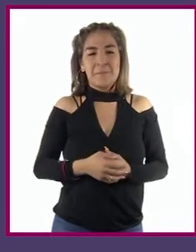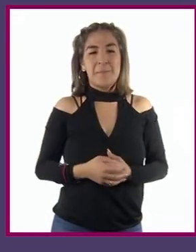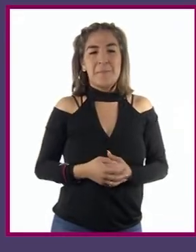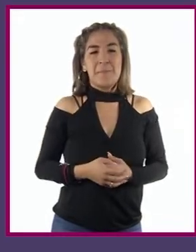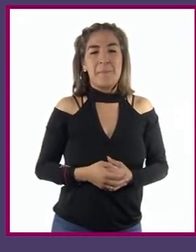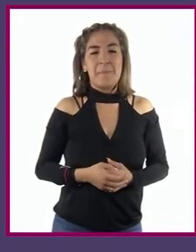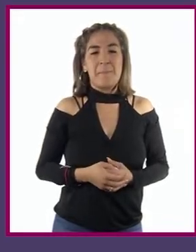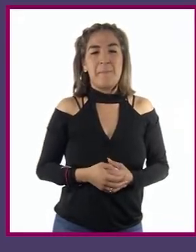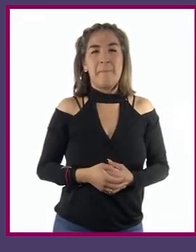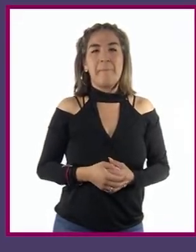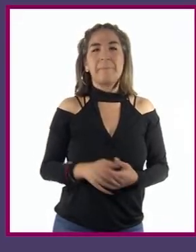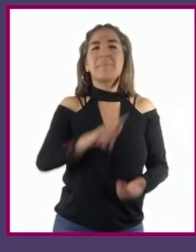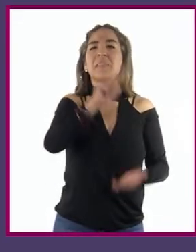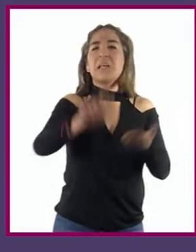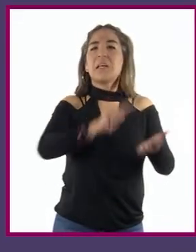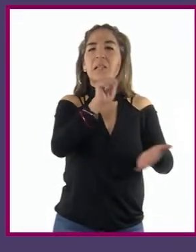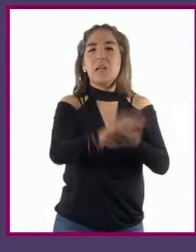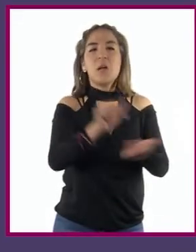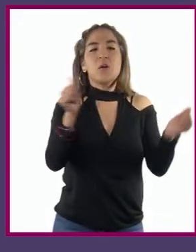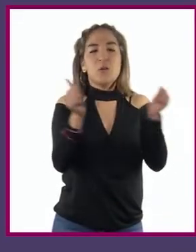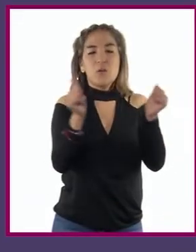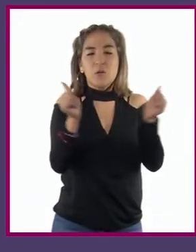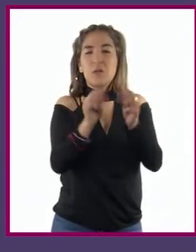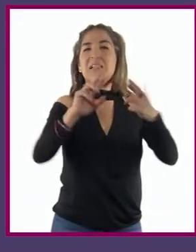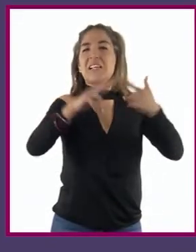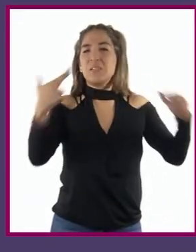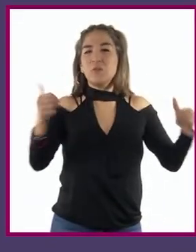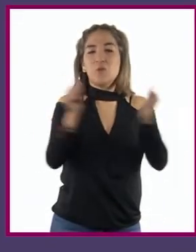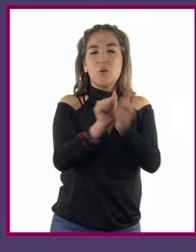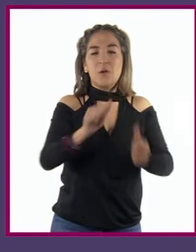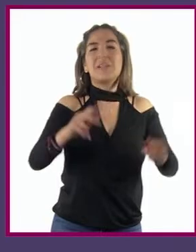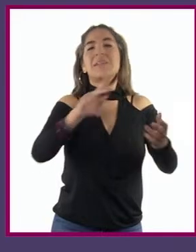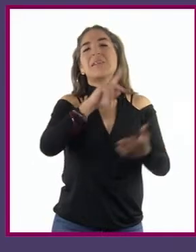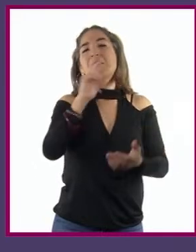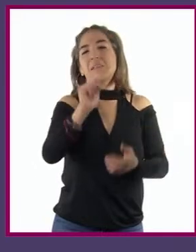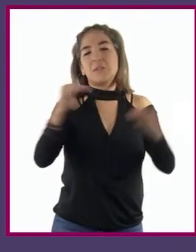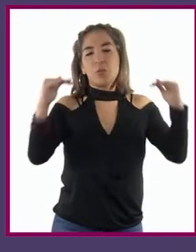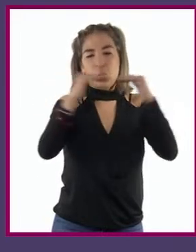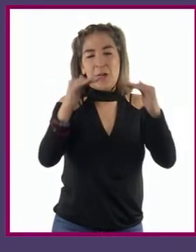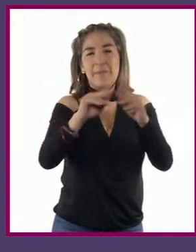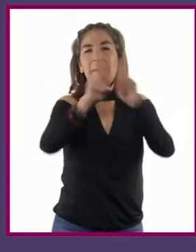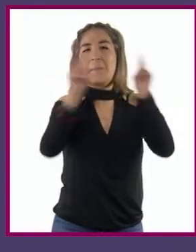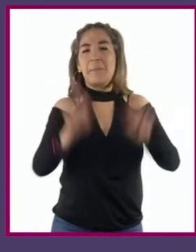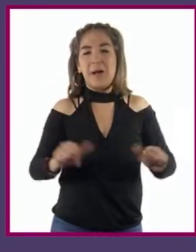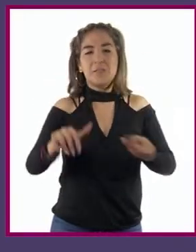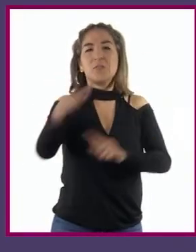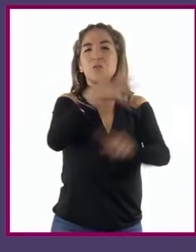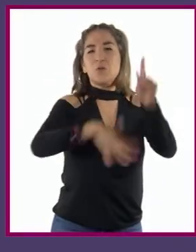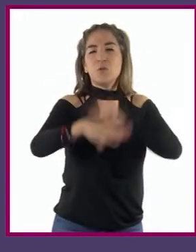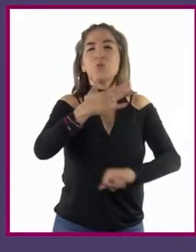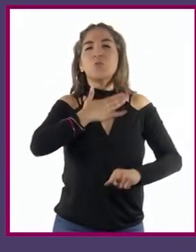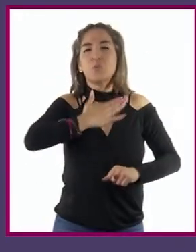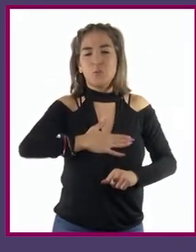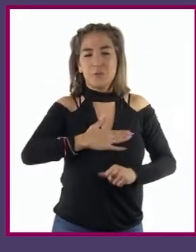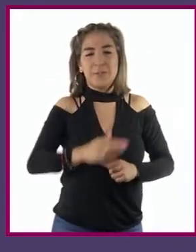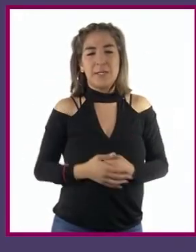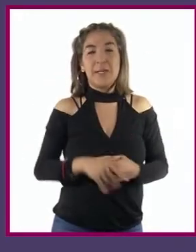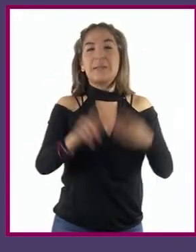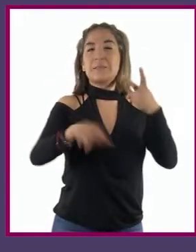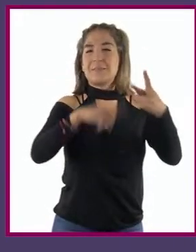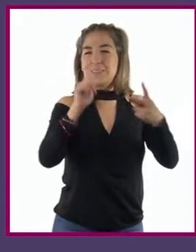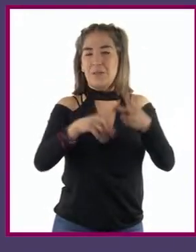está muy relacionada con otros valores como la igualdad, la paz, la civilidad y la justicia. Segunda pista.